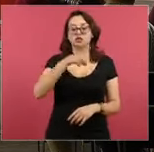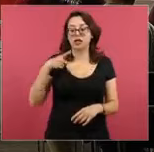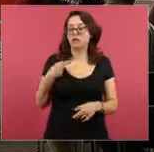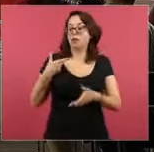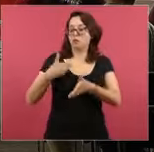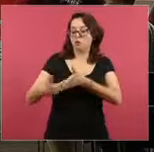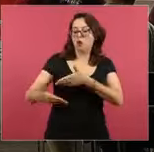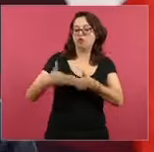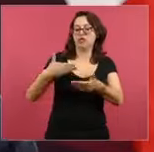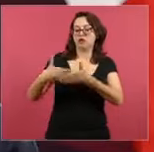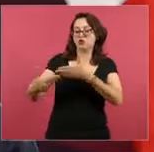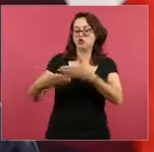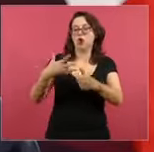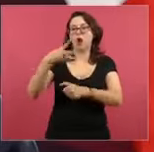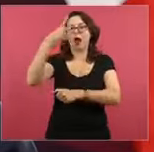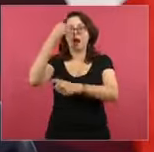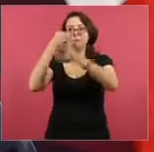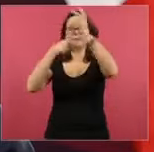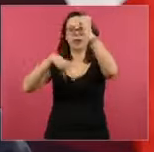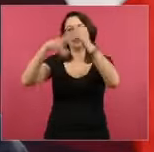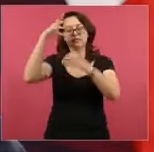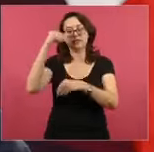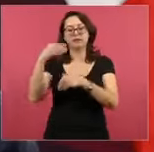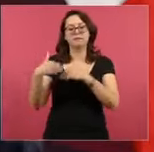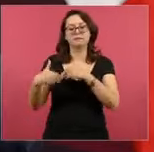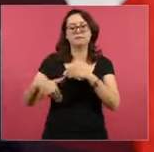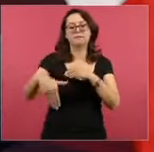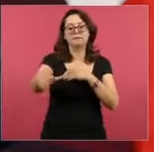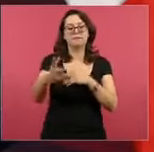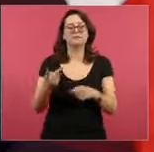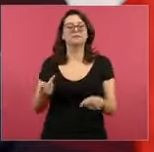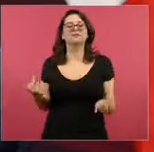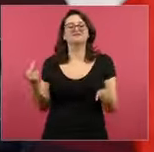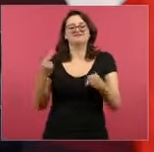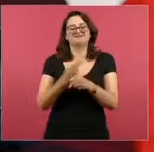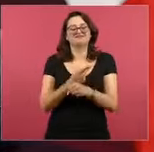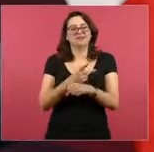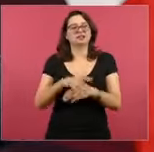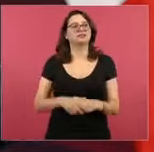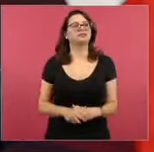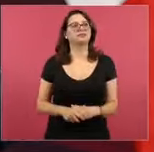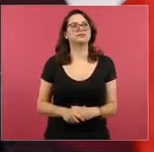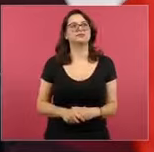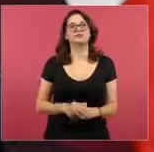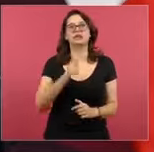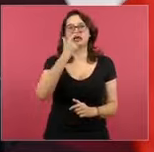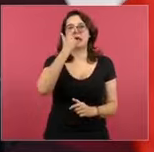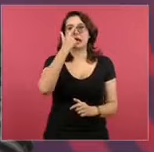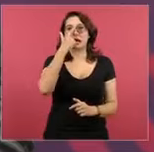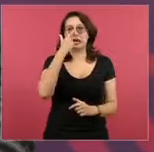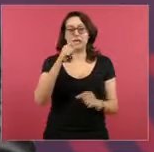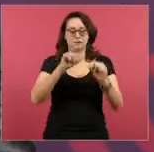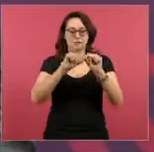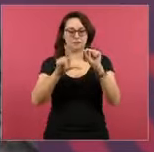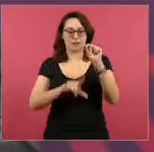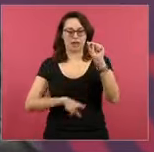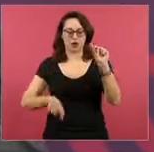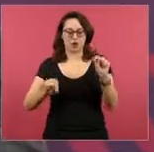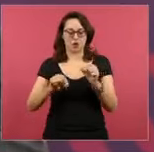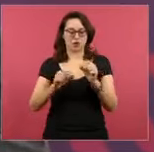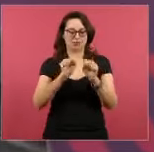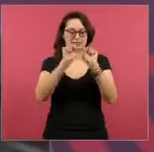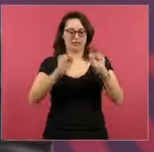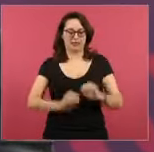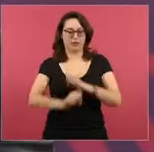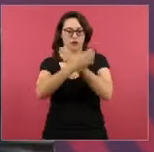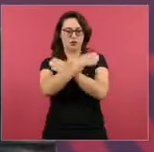sistema mexicano tiene varias instancias que se encargan de esta tarea. Entonces, por